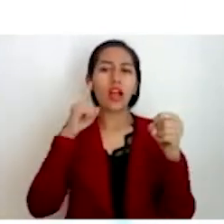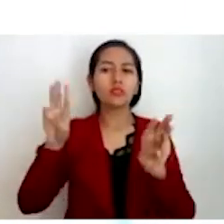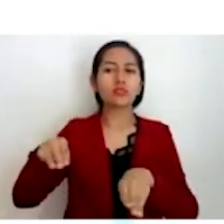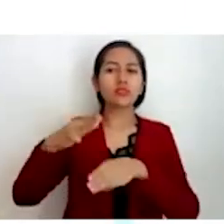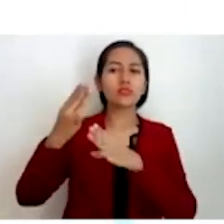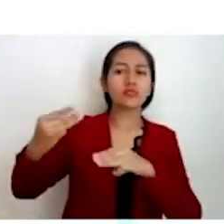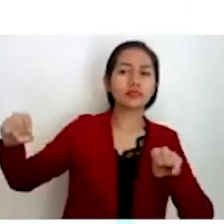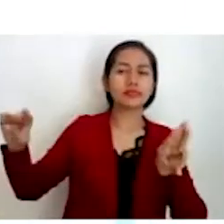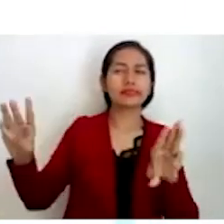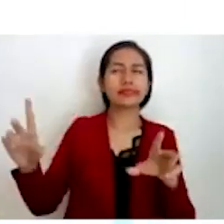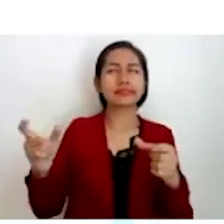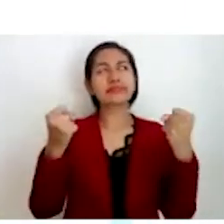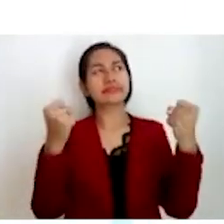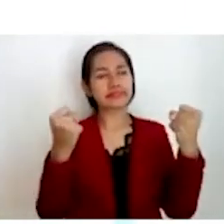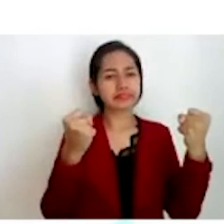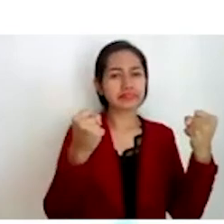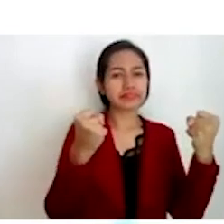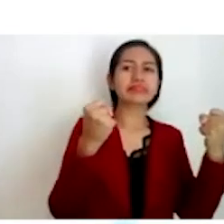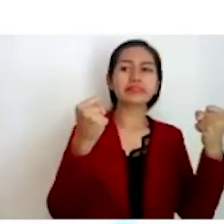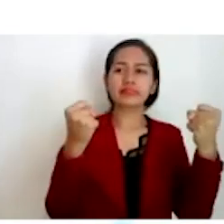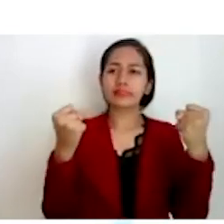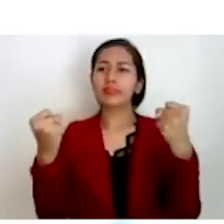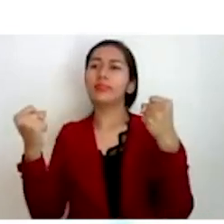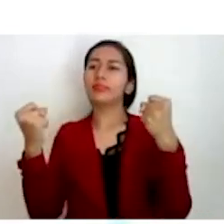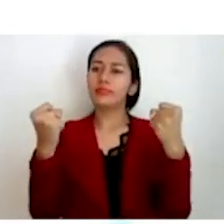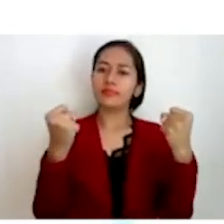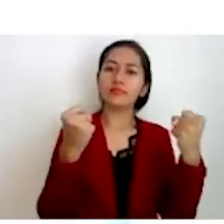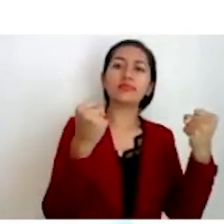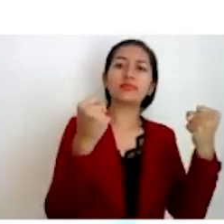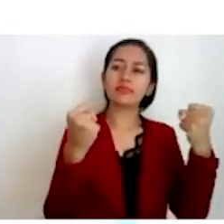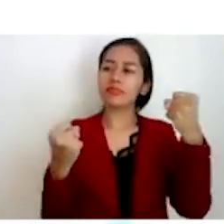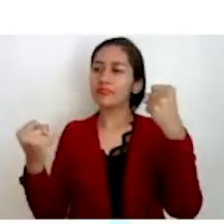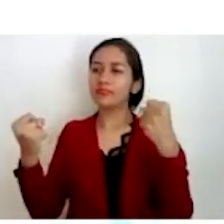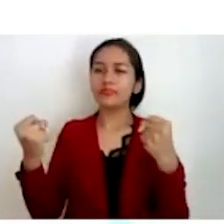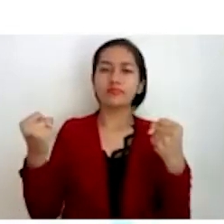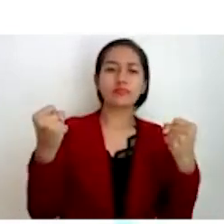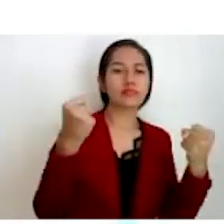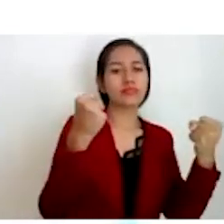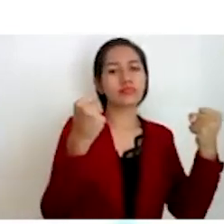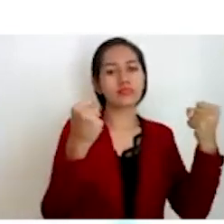Thank you.